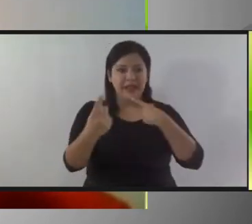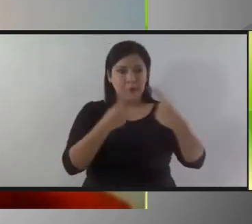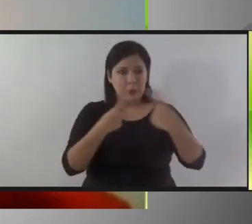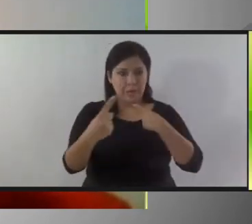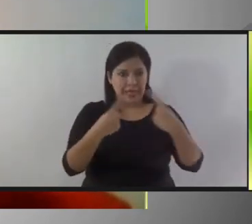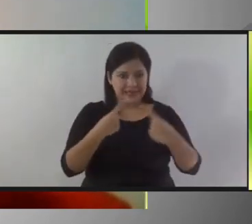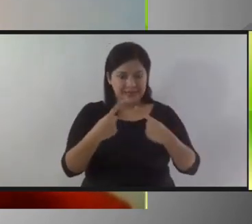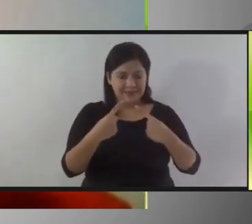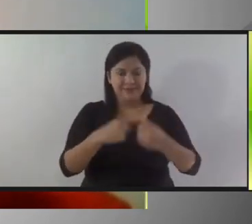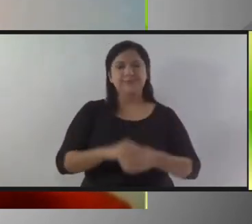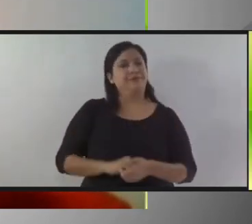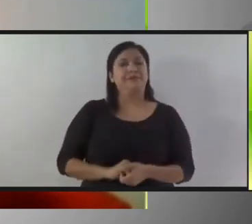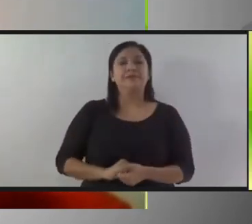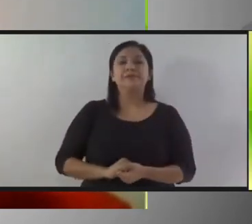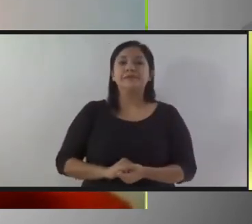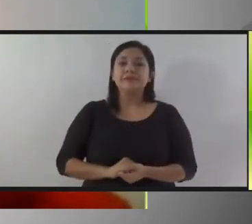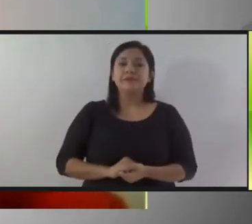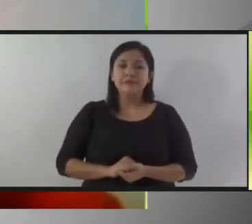Y para la gente,